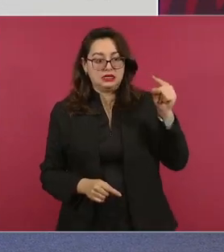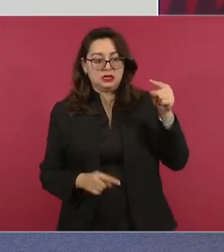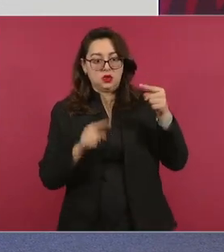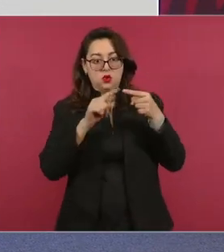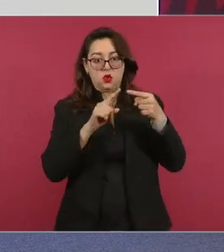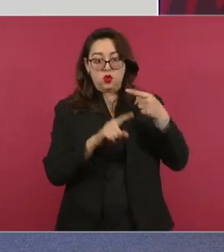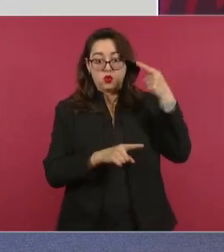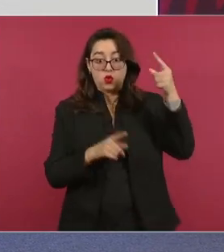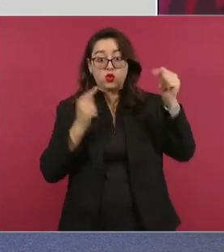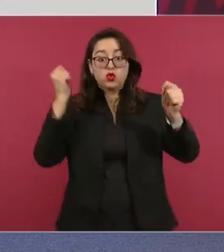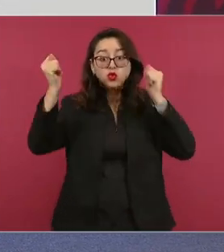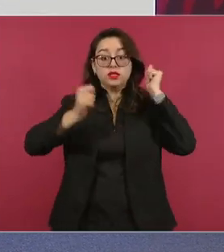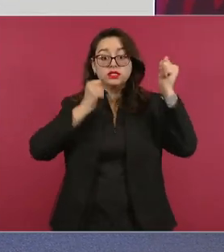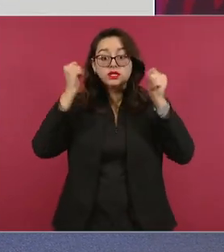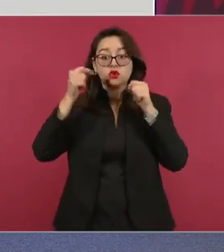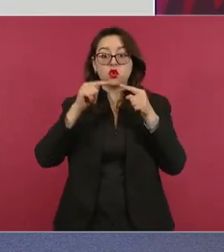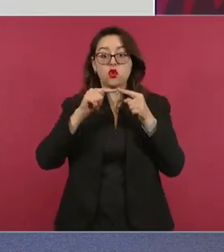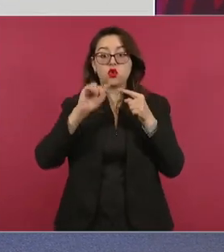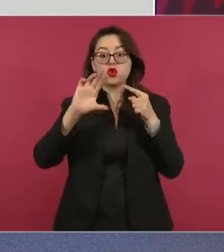turístico,